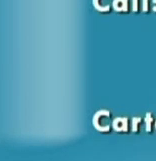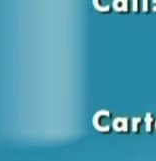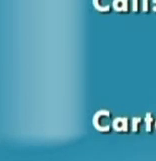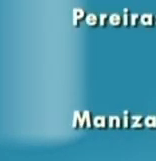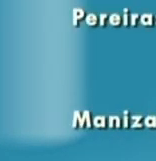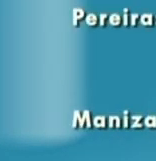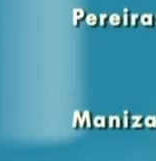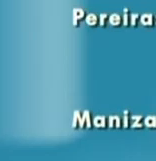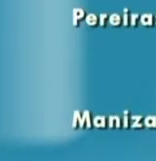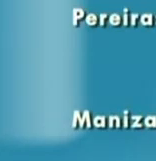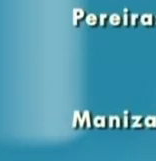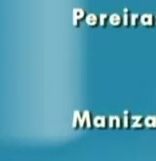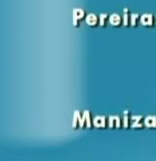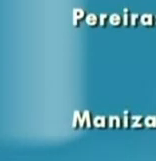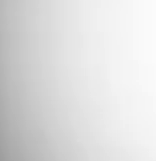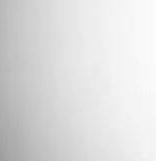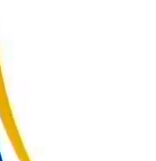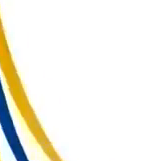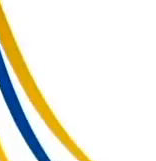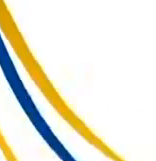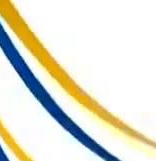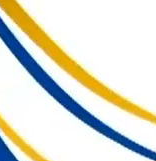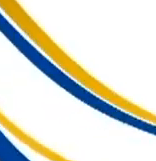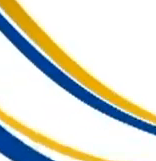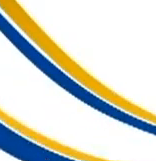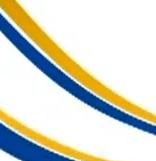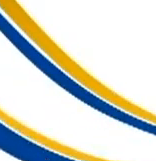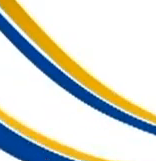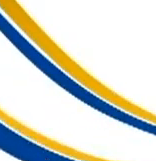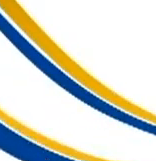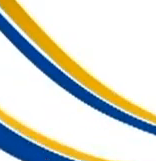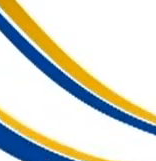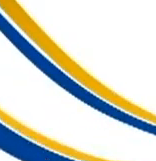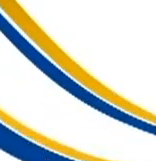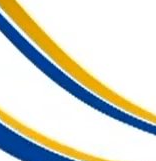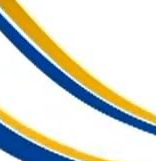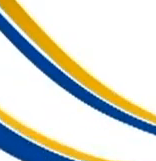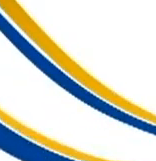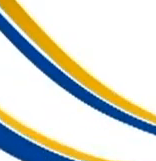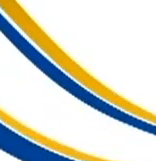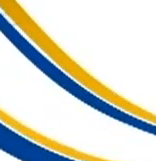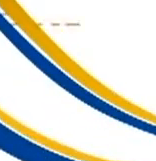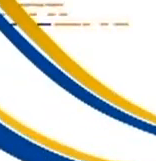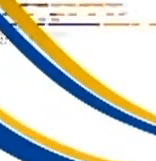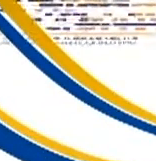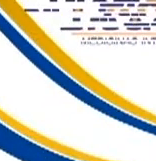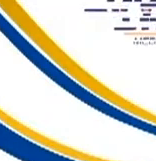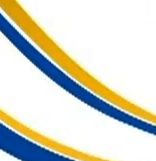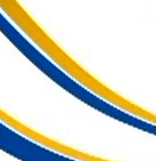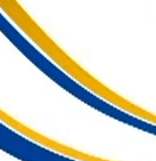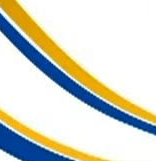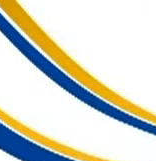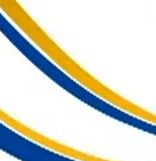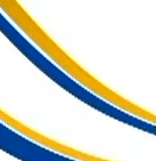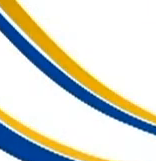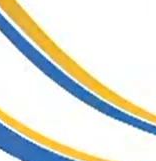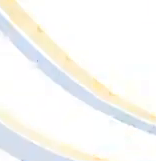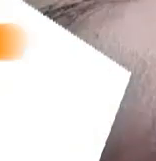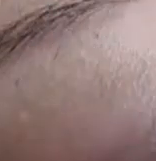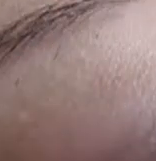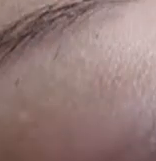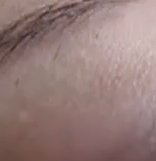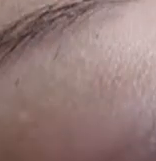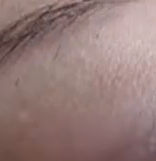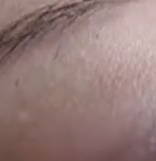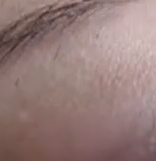en Pereira y en Manizales. El equipo médico del Dr. Rojas ya está en Cali. En Biodent, Medicinas